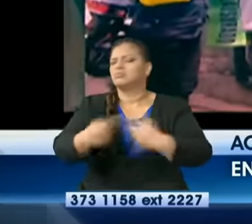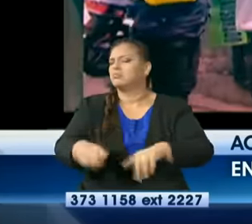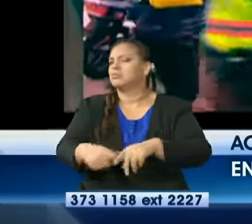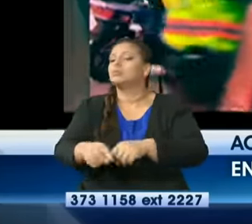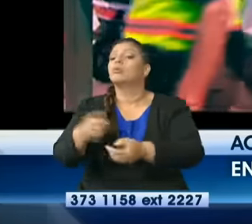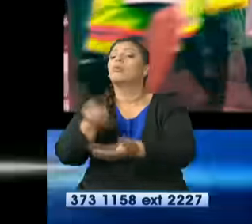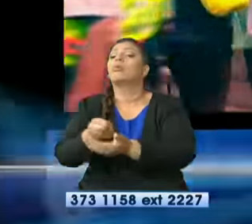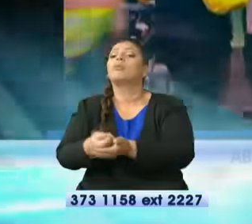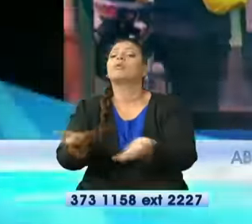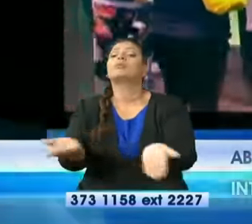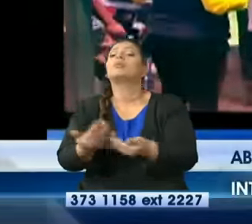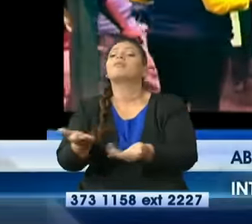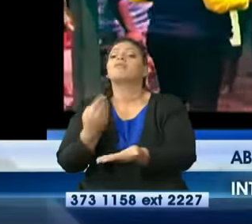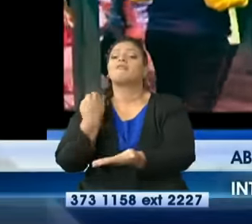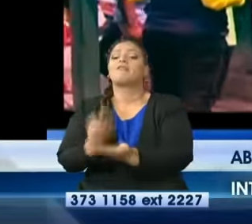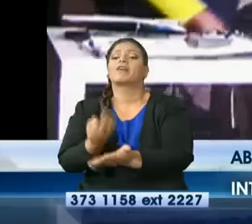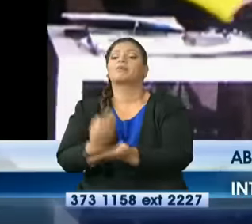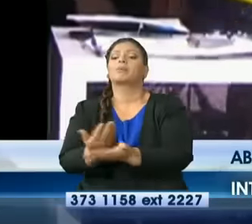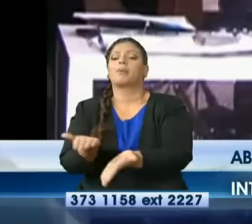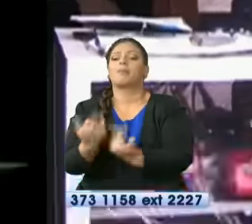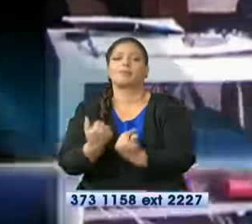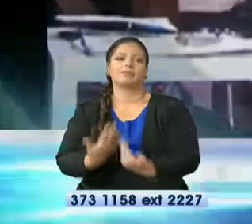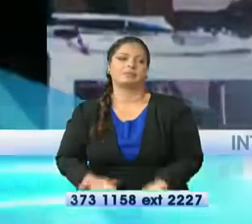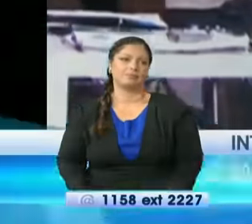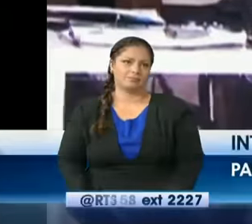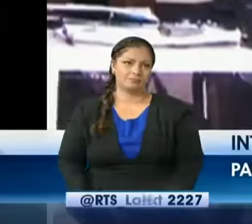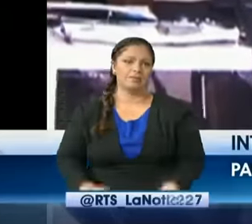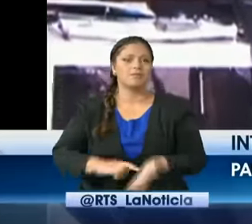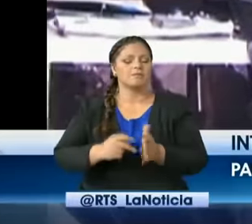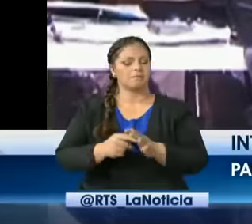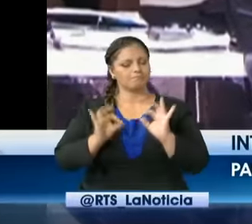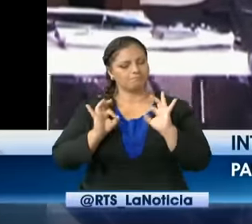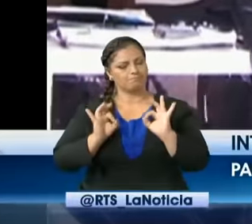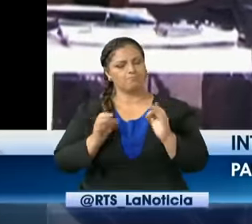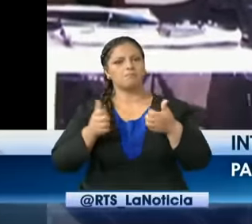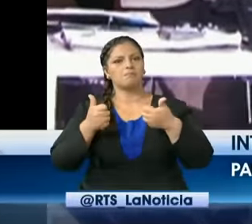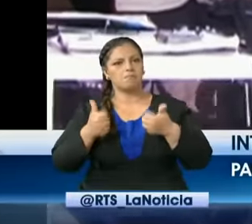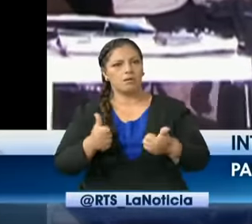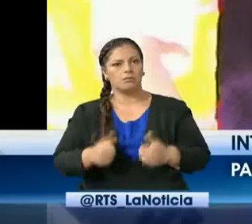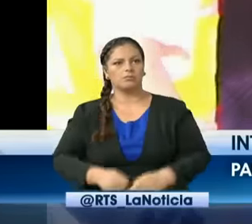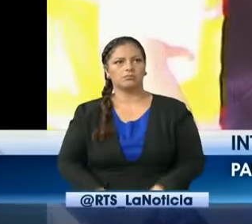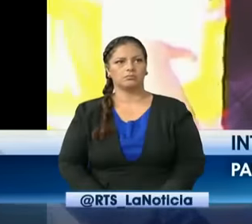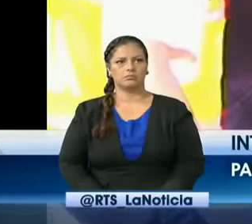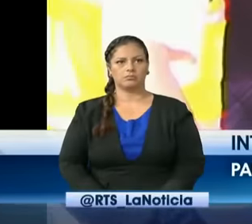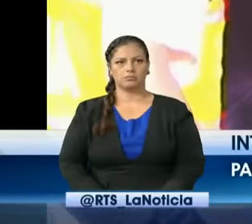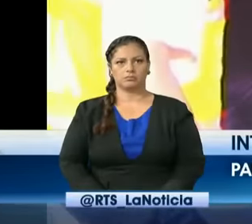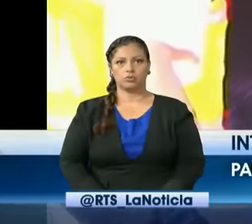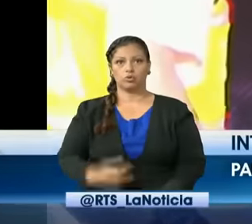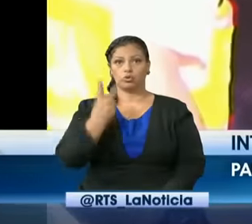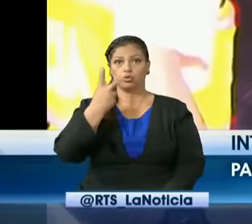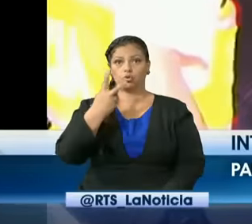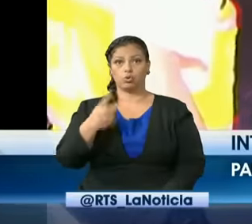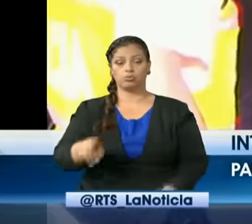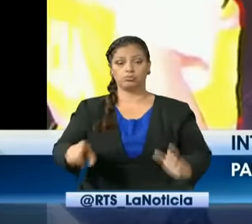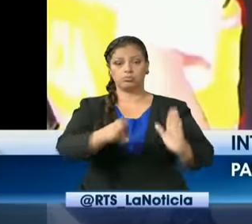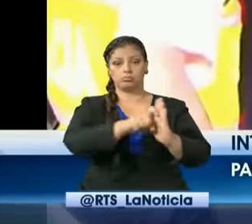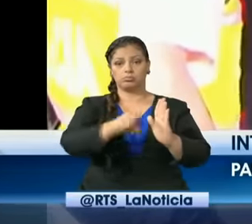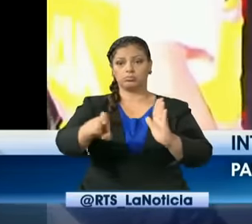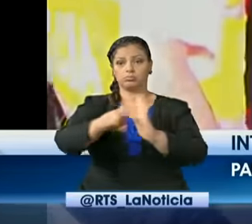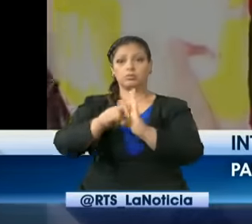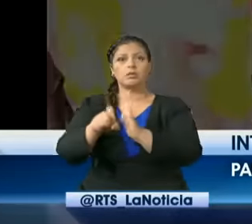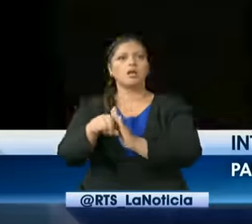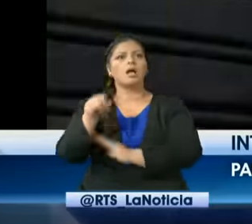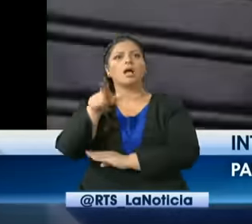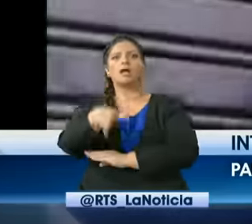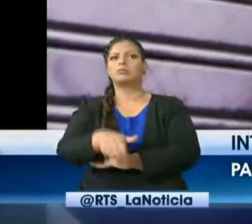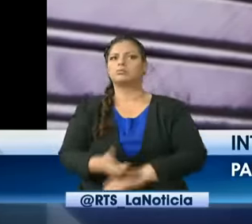para que puedan trabajar legalmente. Además, se verificó que dos locales no contaban con el permiso de funcionamiento. Todo esto